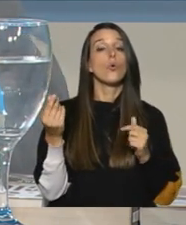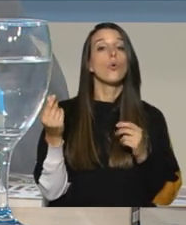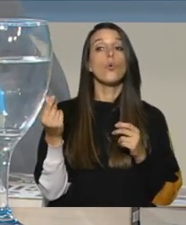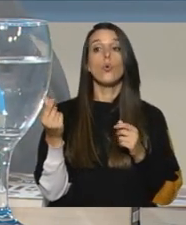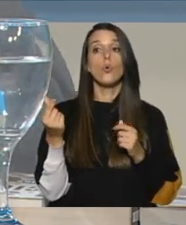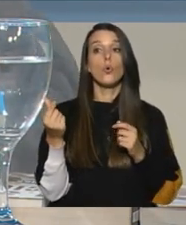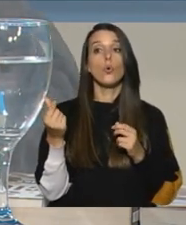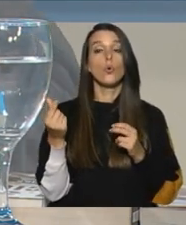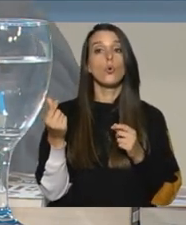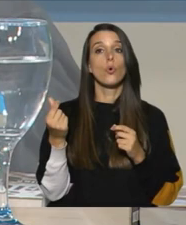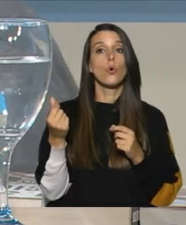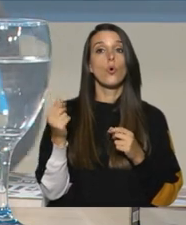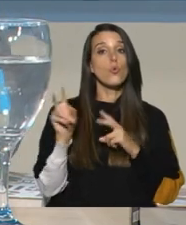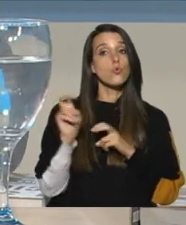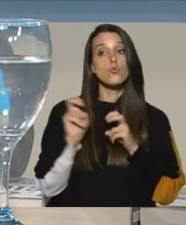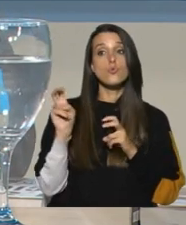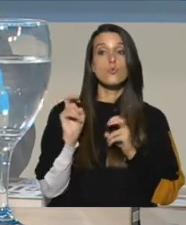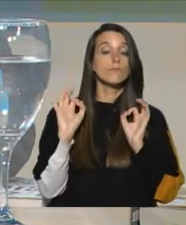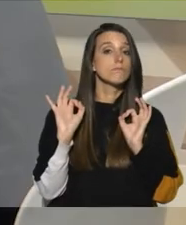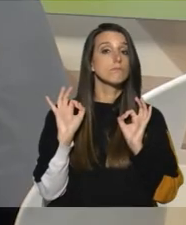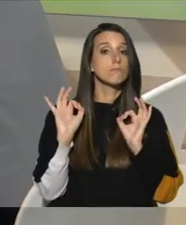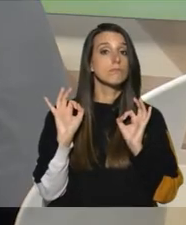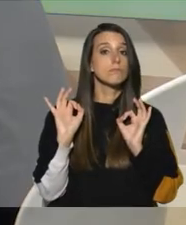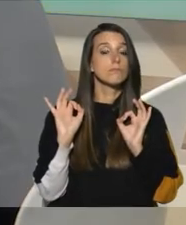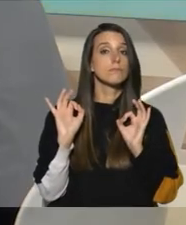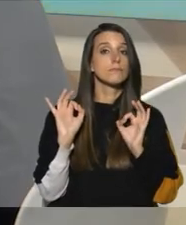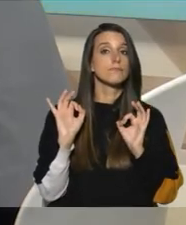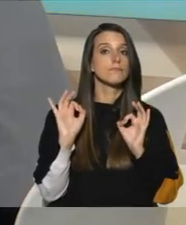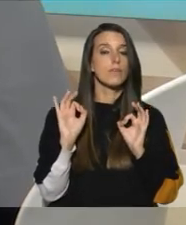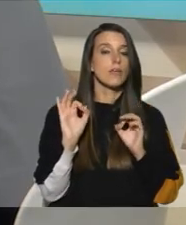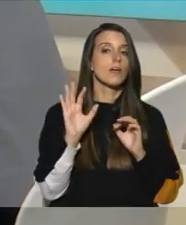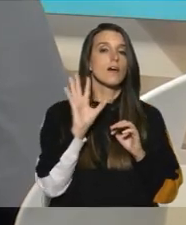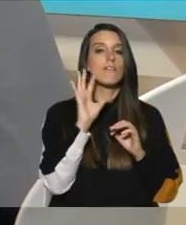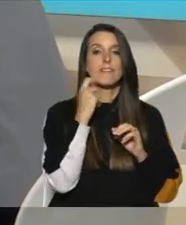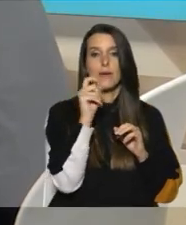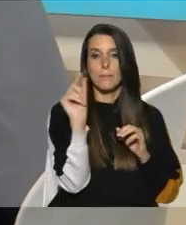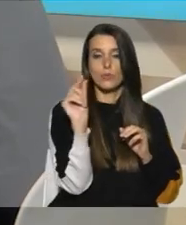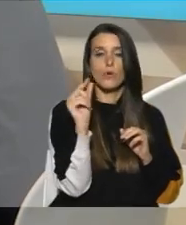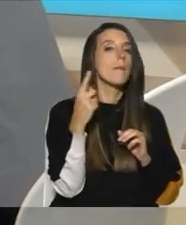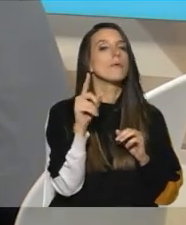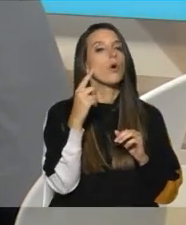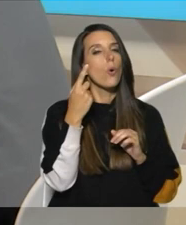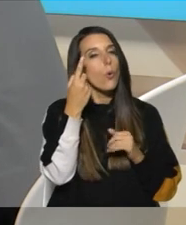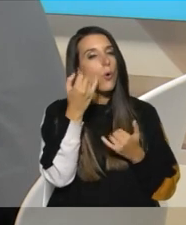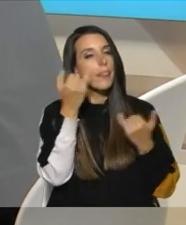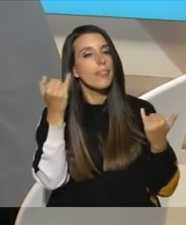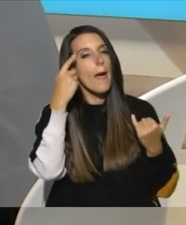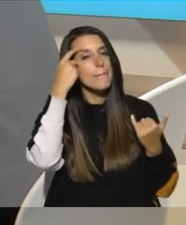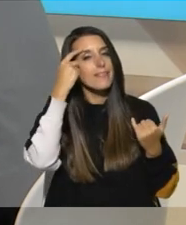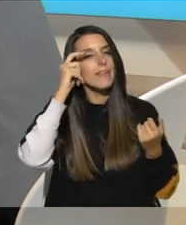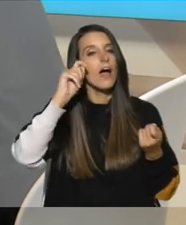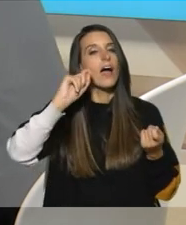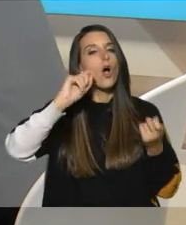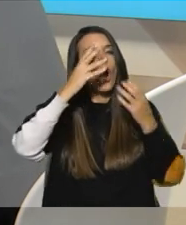pensiones bastante, bastante importantes. Nos quedan dos minutitos nada más, pero ¿cree que algún día se va a poder dar vuelta a la